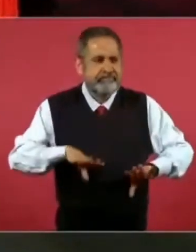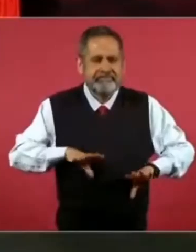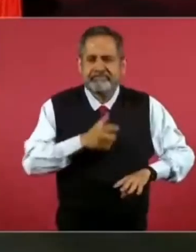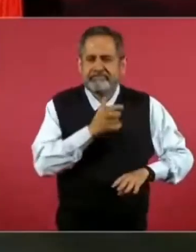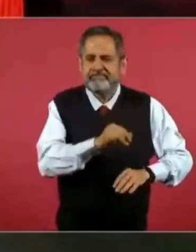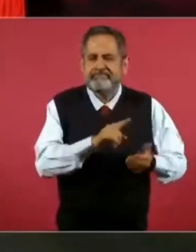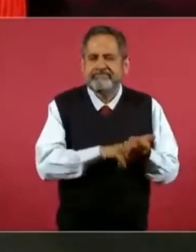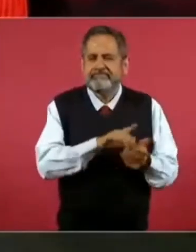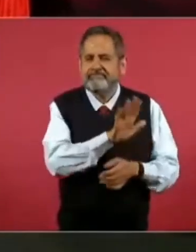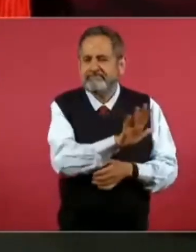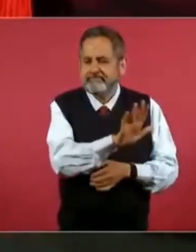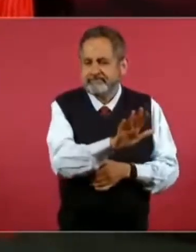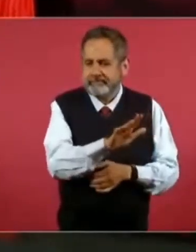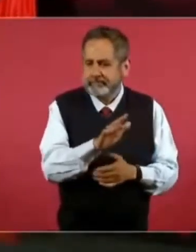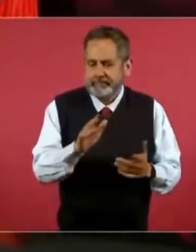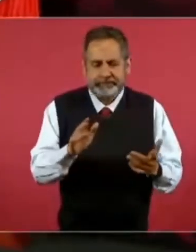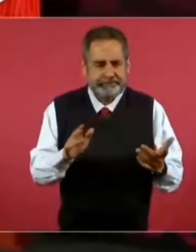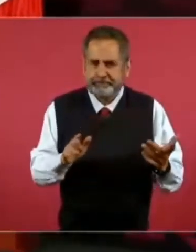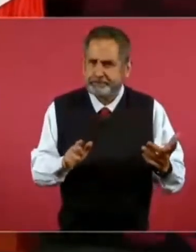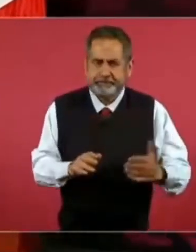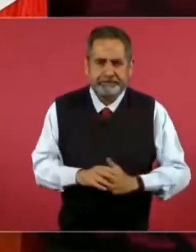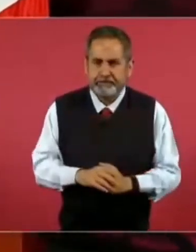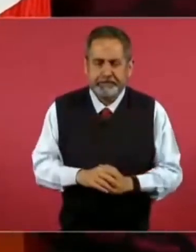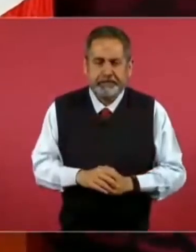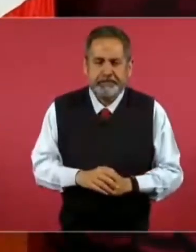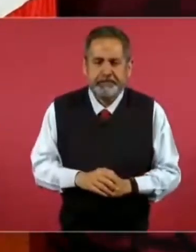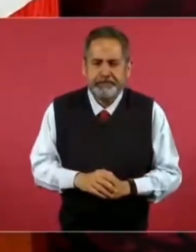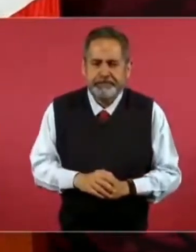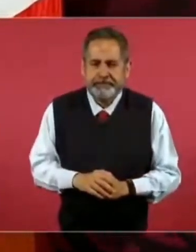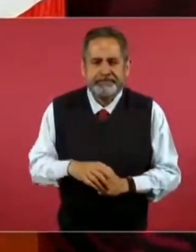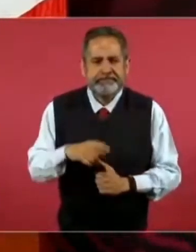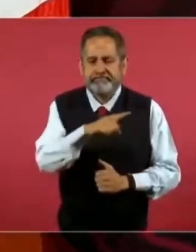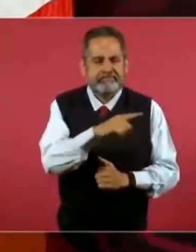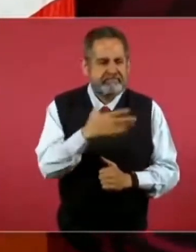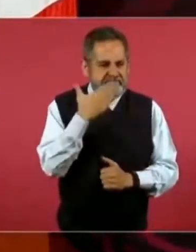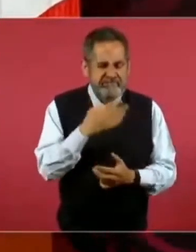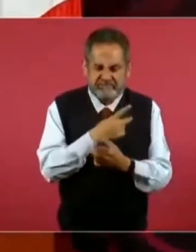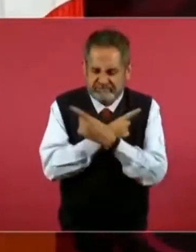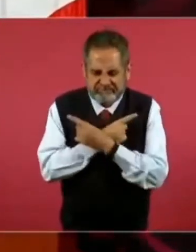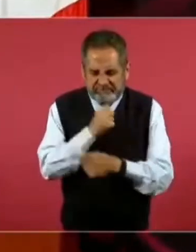que es completamente inmoral.